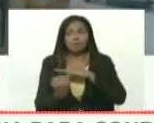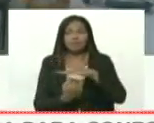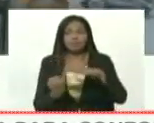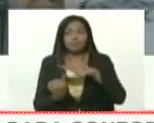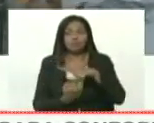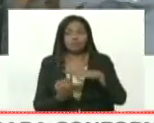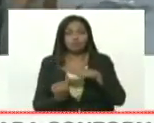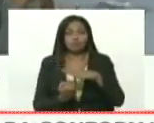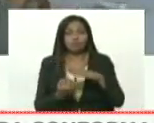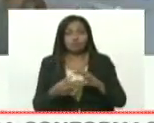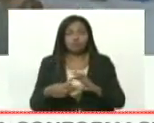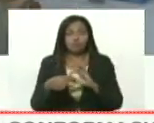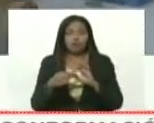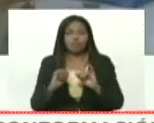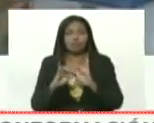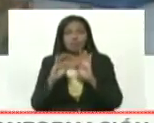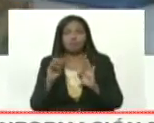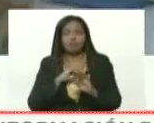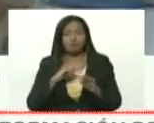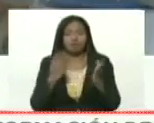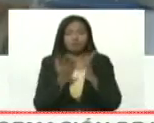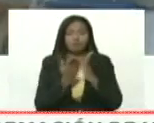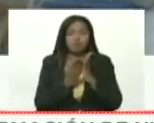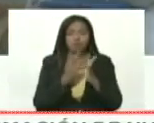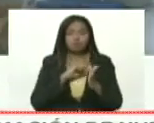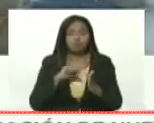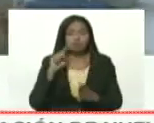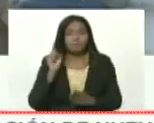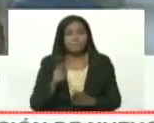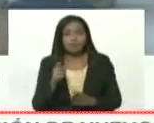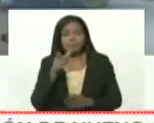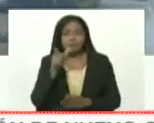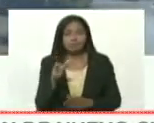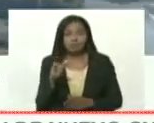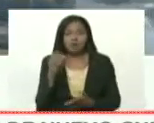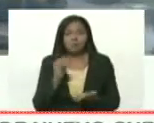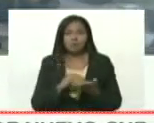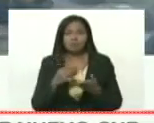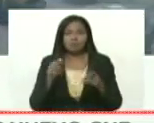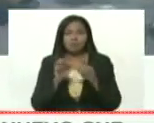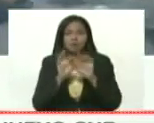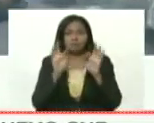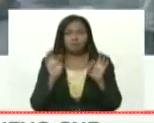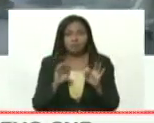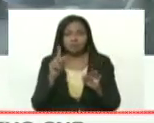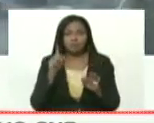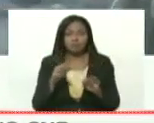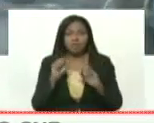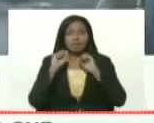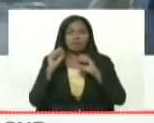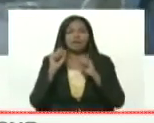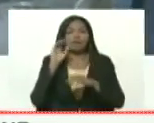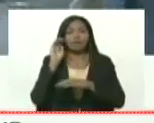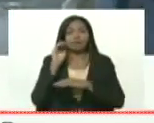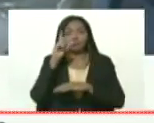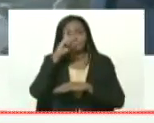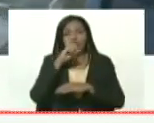o sea, la unidad educativa en donde estudiamos, también hay personas que se aplican para por lo menos ganar en los futuros